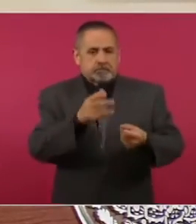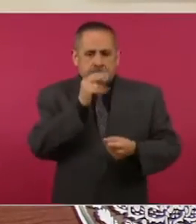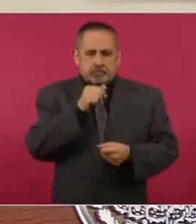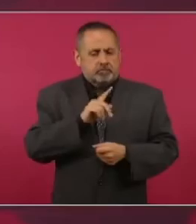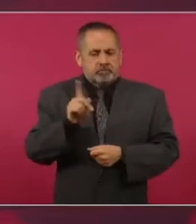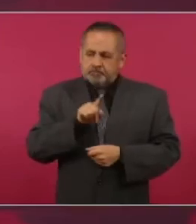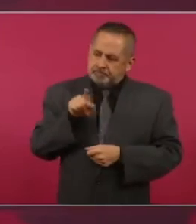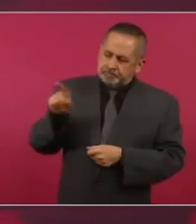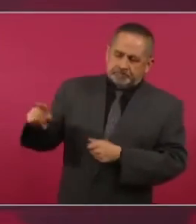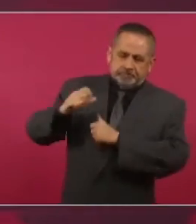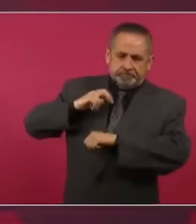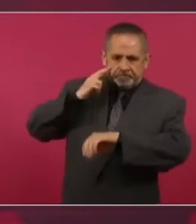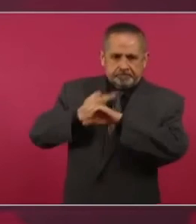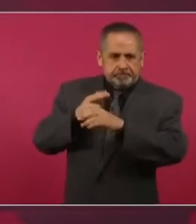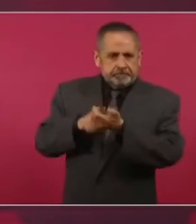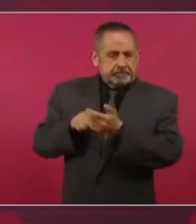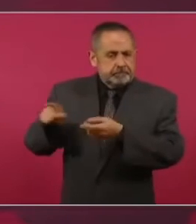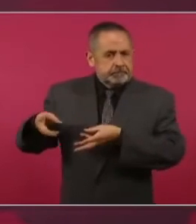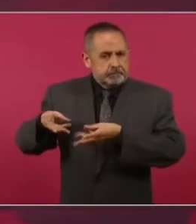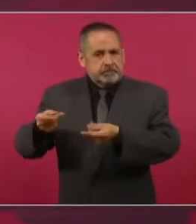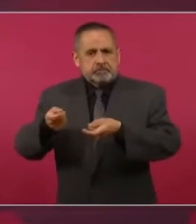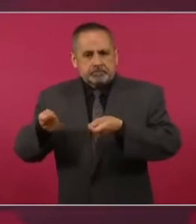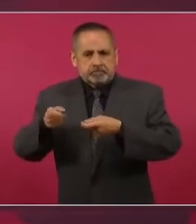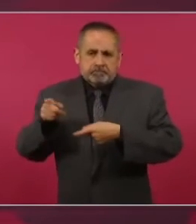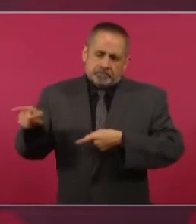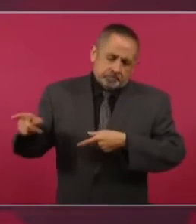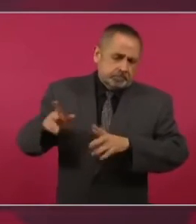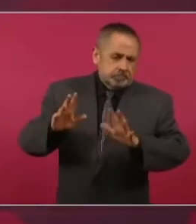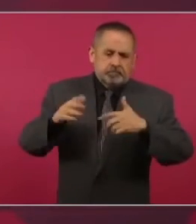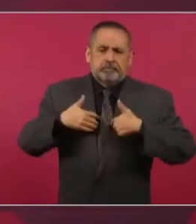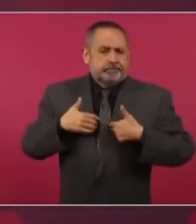encargado de manejar el presupuesto de presidencia.